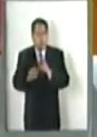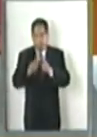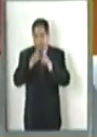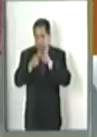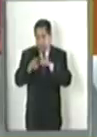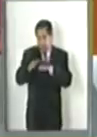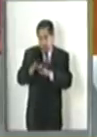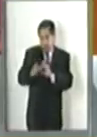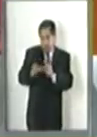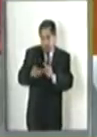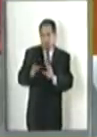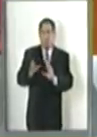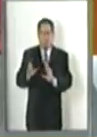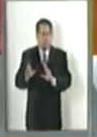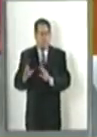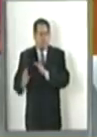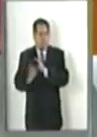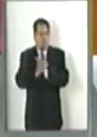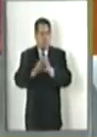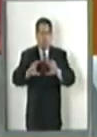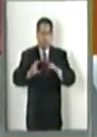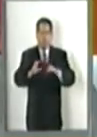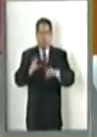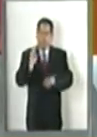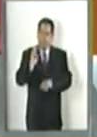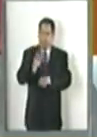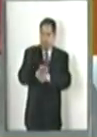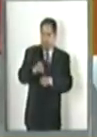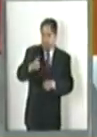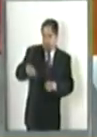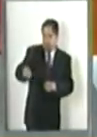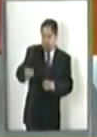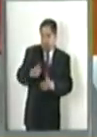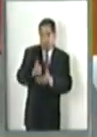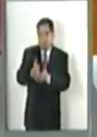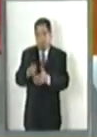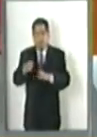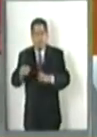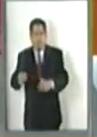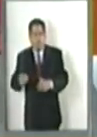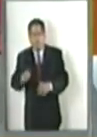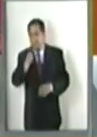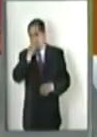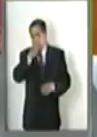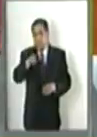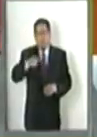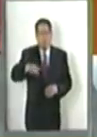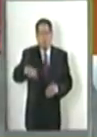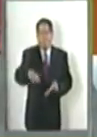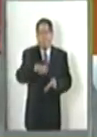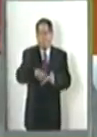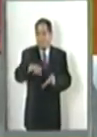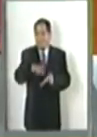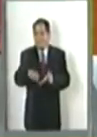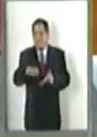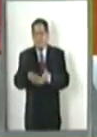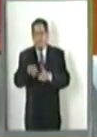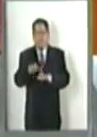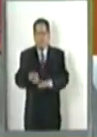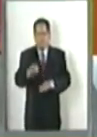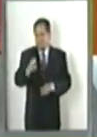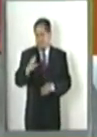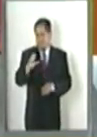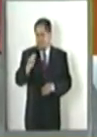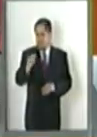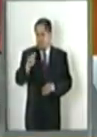en el Congreso de la Unión en favor de este gremio y del consumidor a nivel